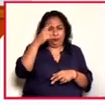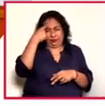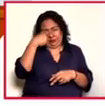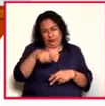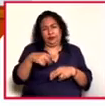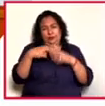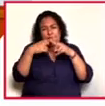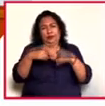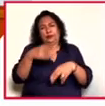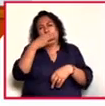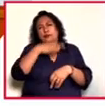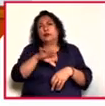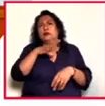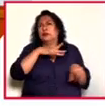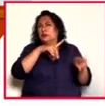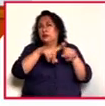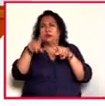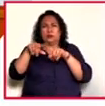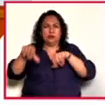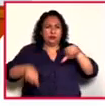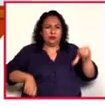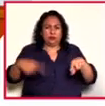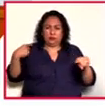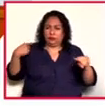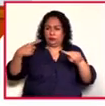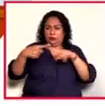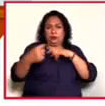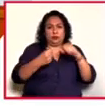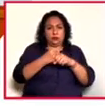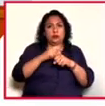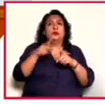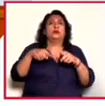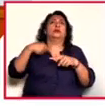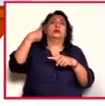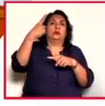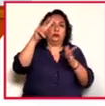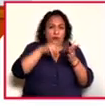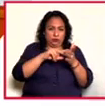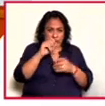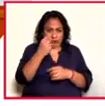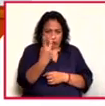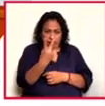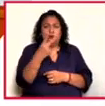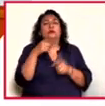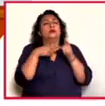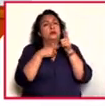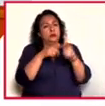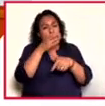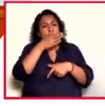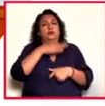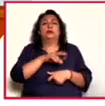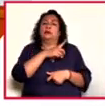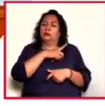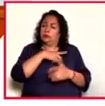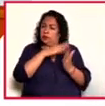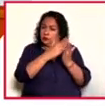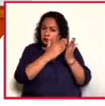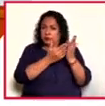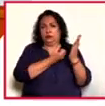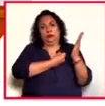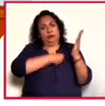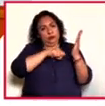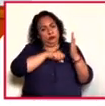se han preparado una serie de actividades a lo largo del año y parte del próximo 2022, por supuesto, siguiendo todas las medidas